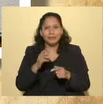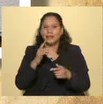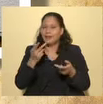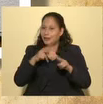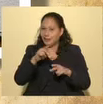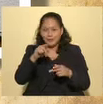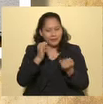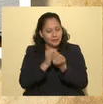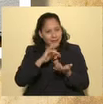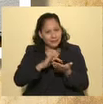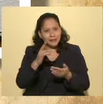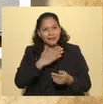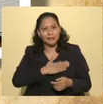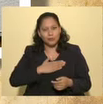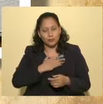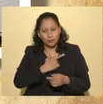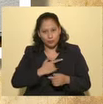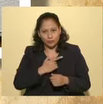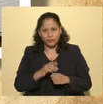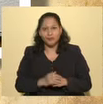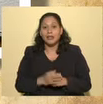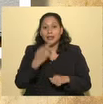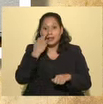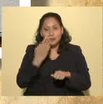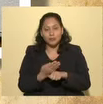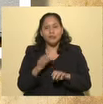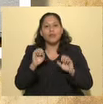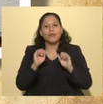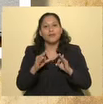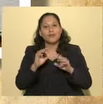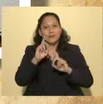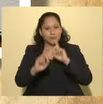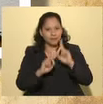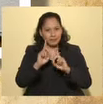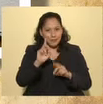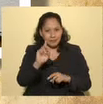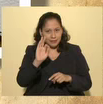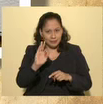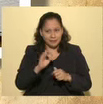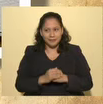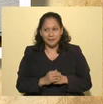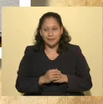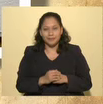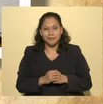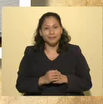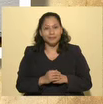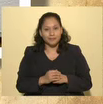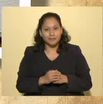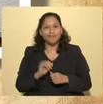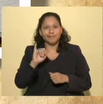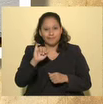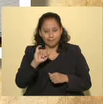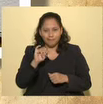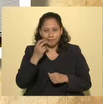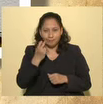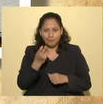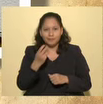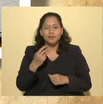contrario, no, siempre es un gusto y un placer. Responsable del Instituto del Deporte del Distrito Federal. Sí, así